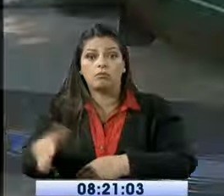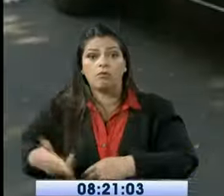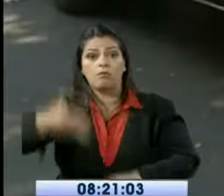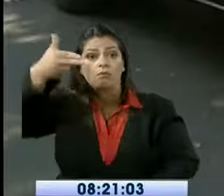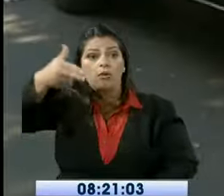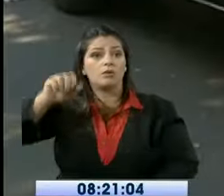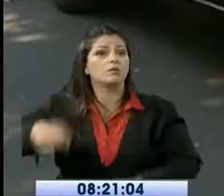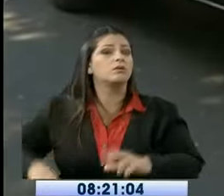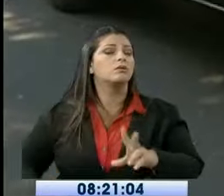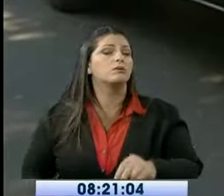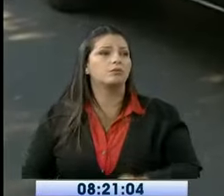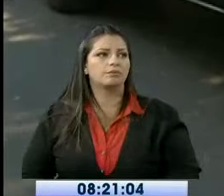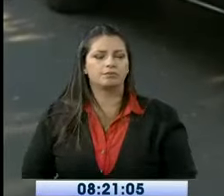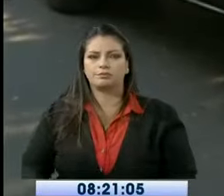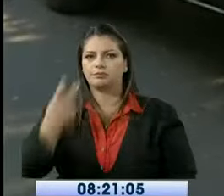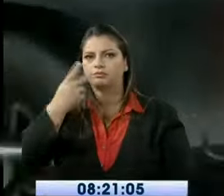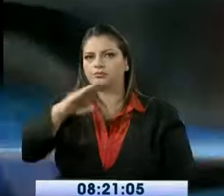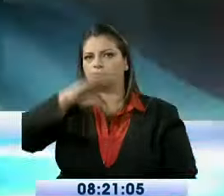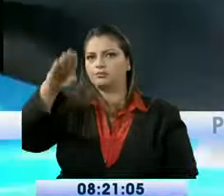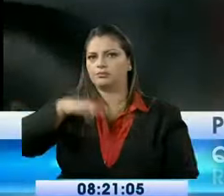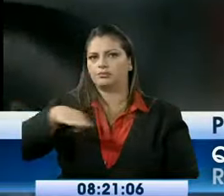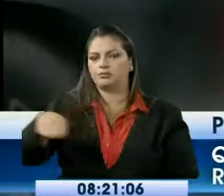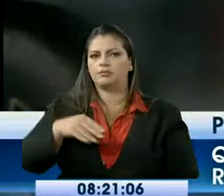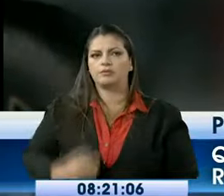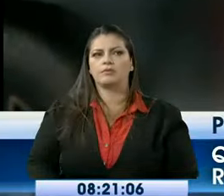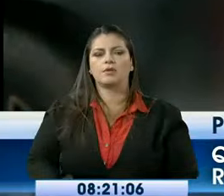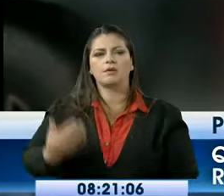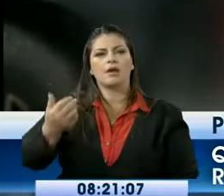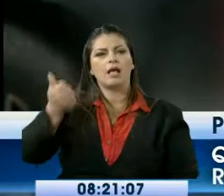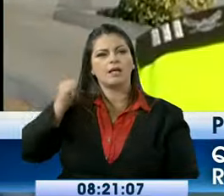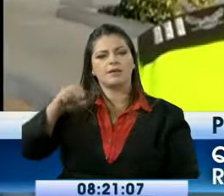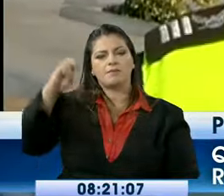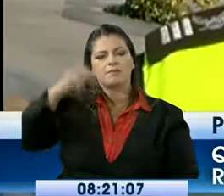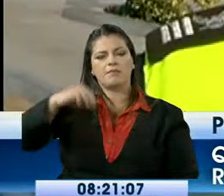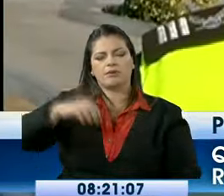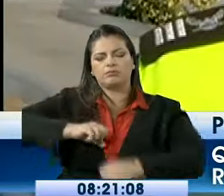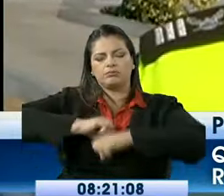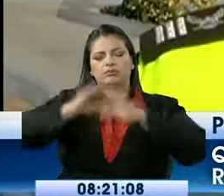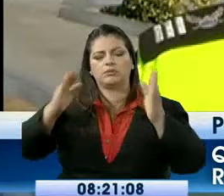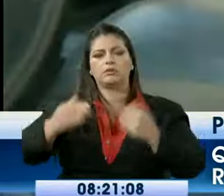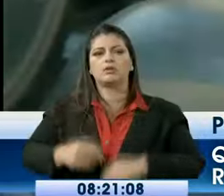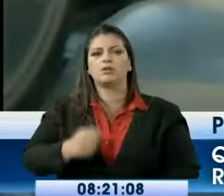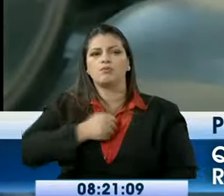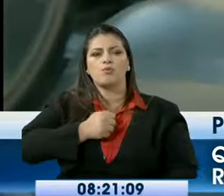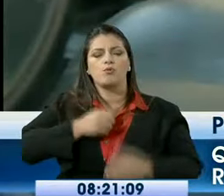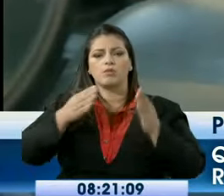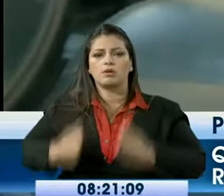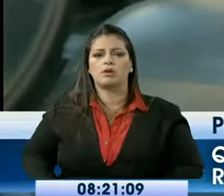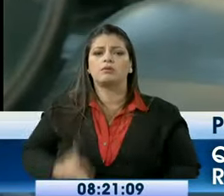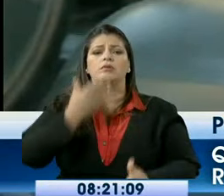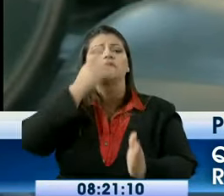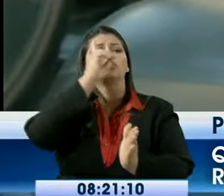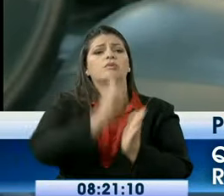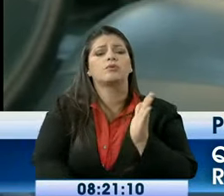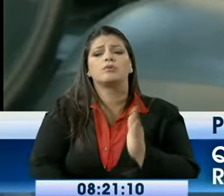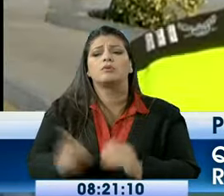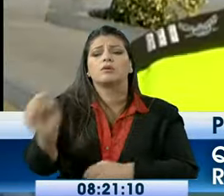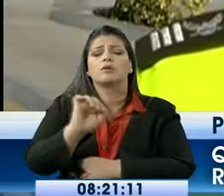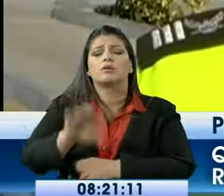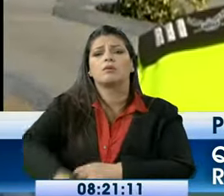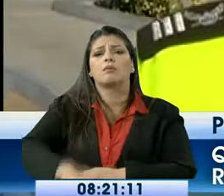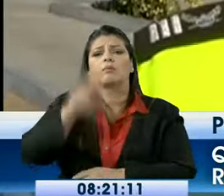La camioneta fue reportada como robada la madrugada de este martes. Que había sido sustraído en el sector de